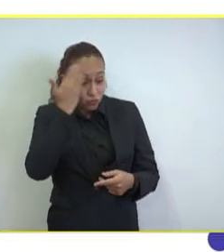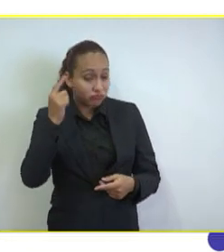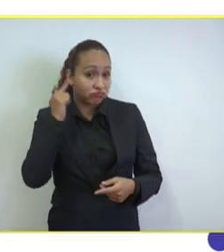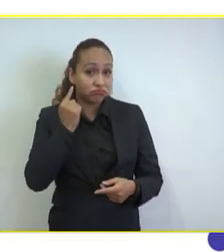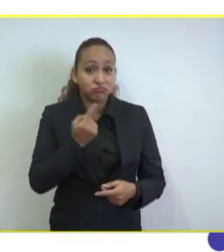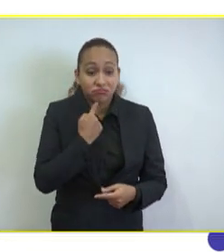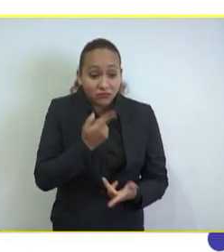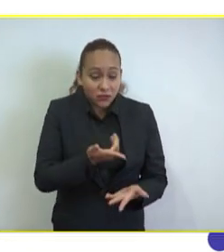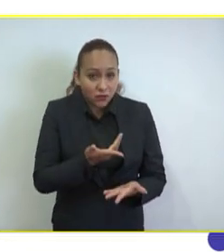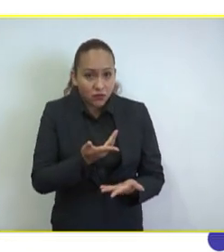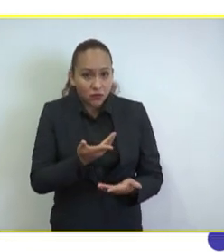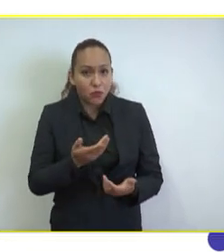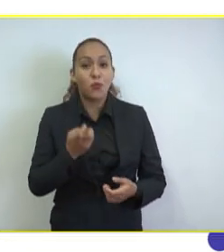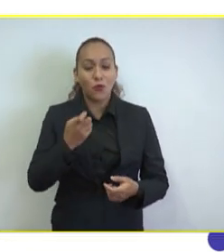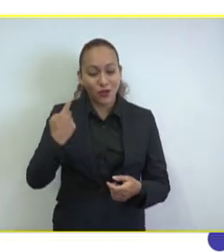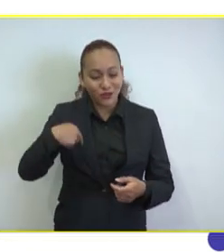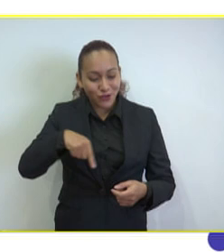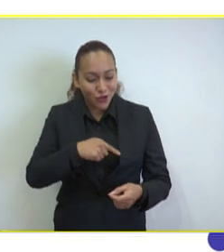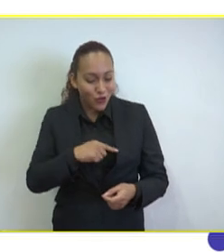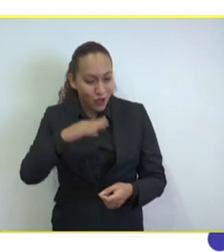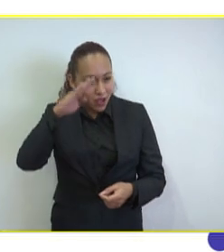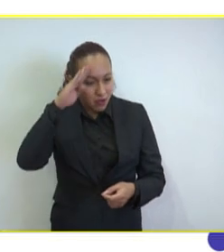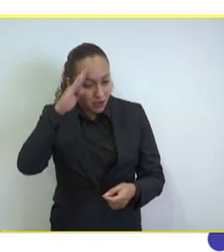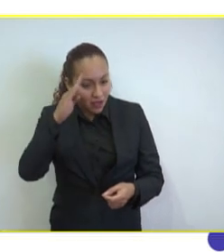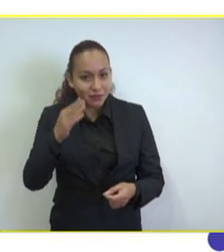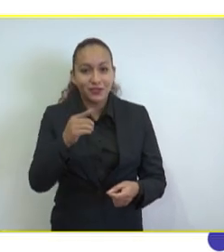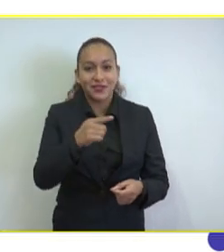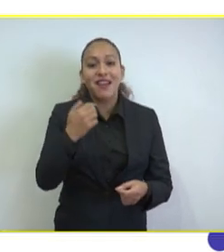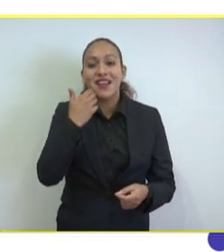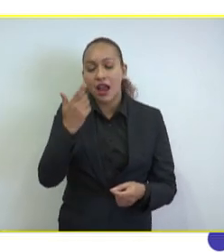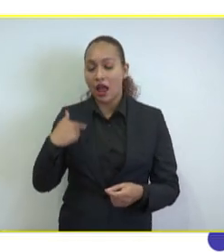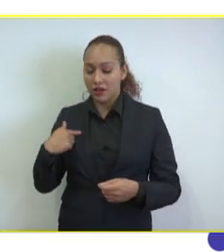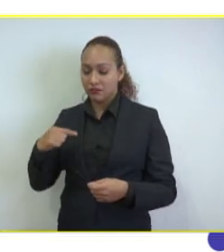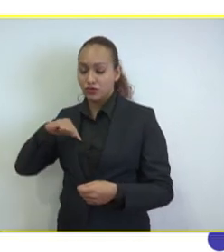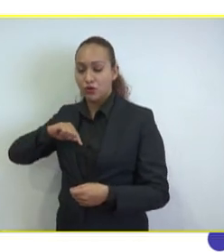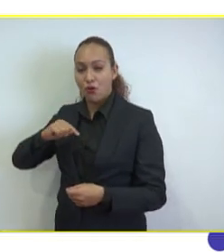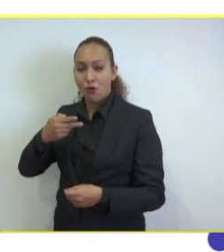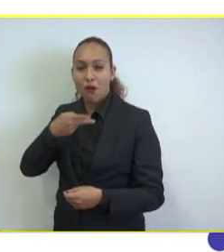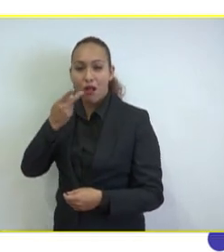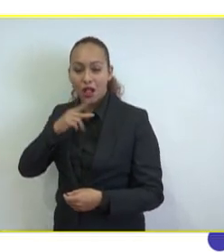oralizadas. Esto quiere decir que tratamos de adaptarlos a nuestro idioma, a nuestra lengua.